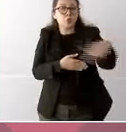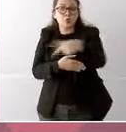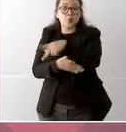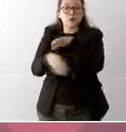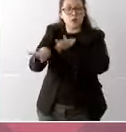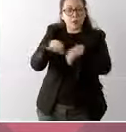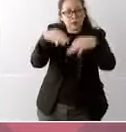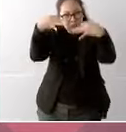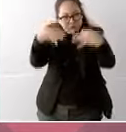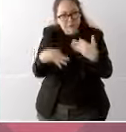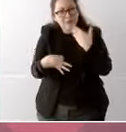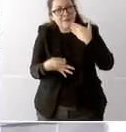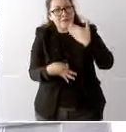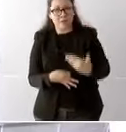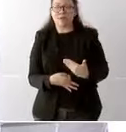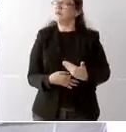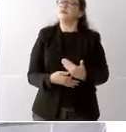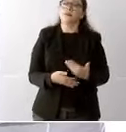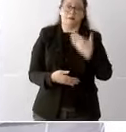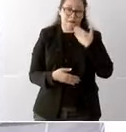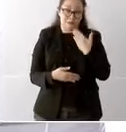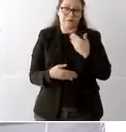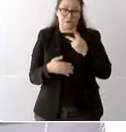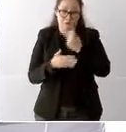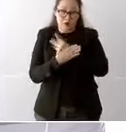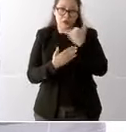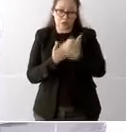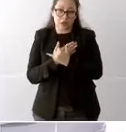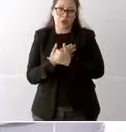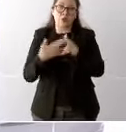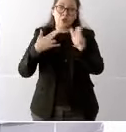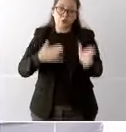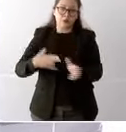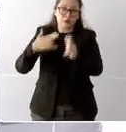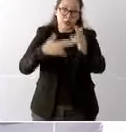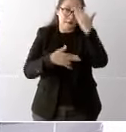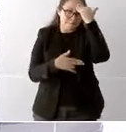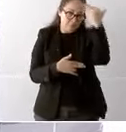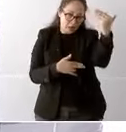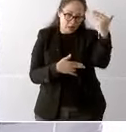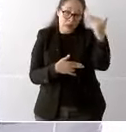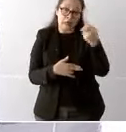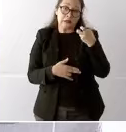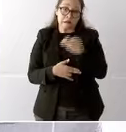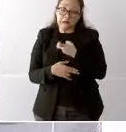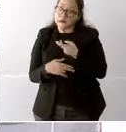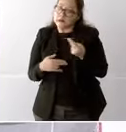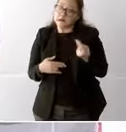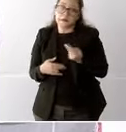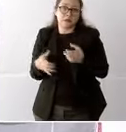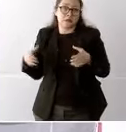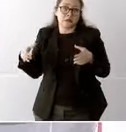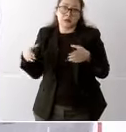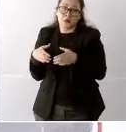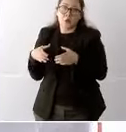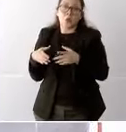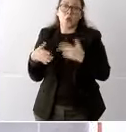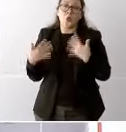Entonces, tenemos el Tren Maya, que va a demandar, sobre